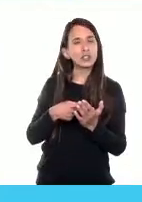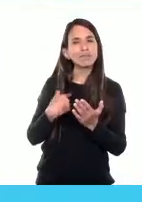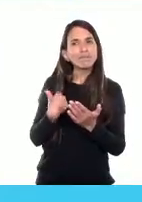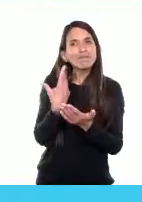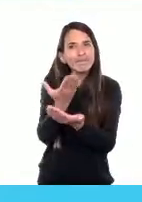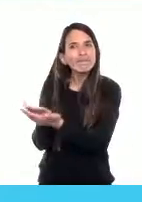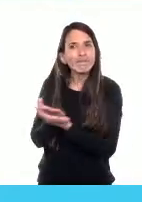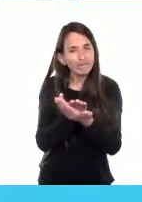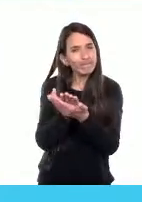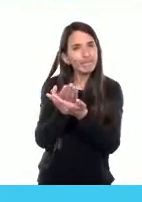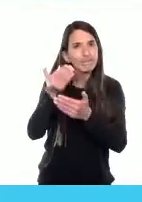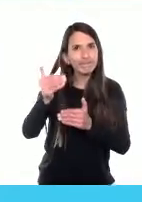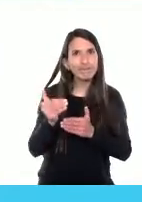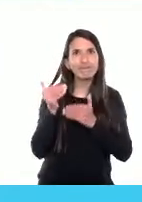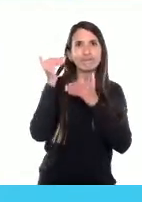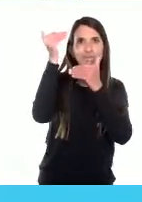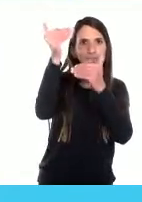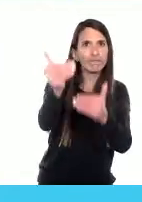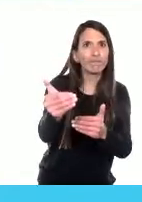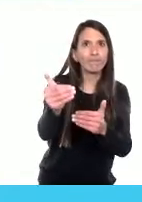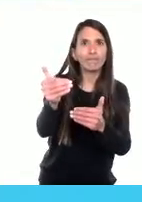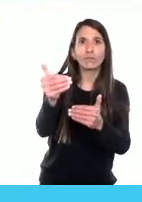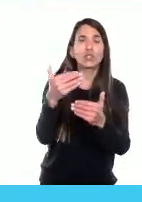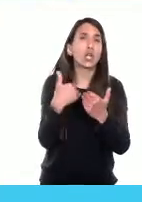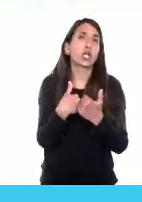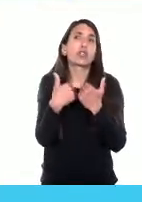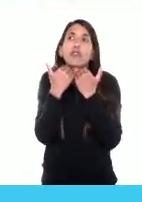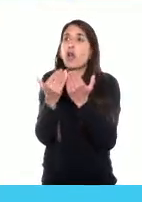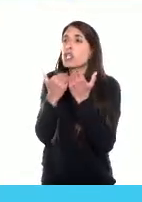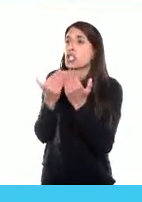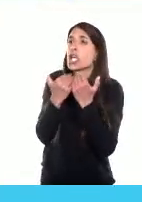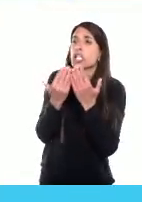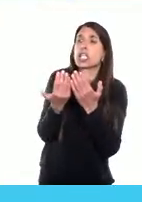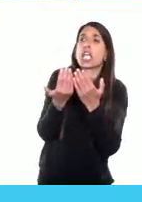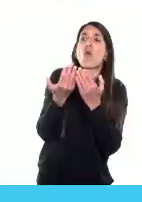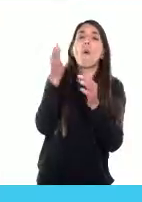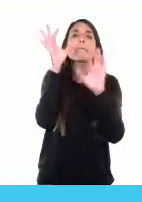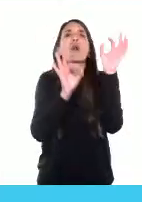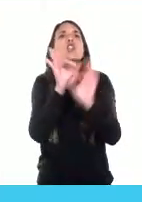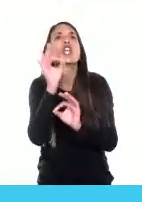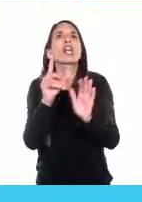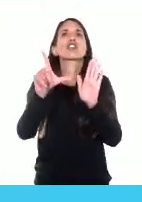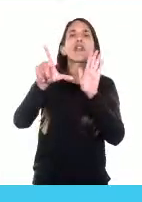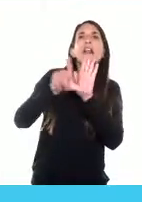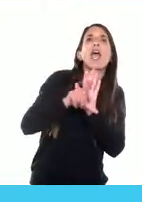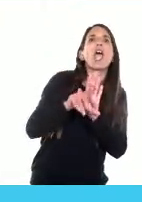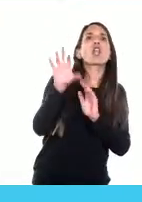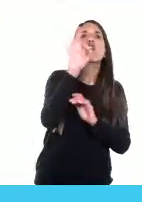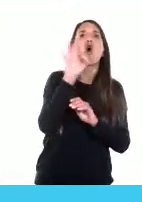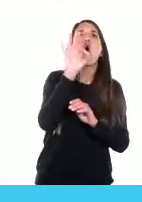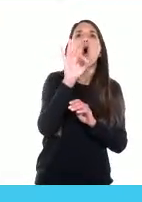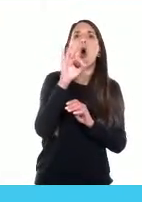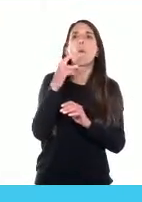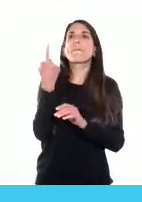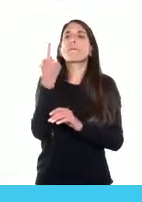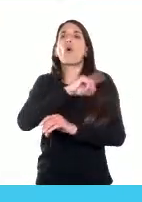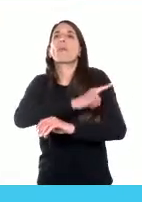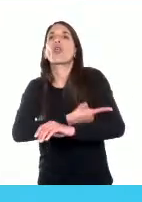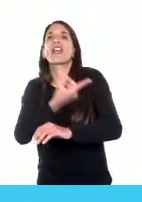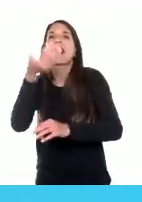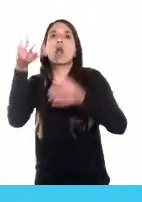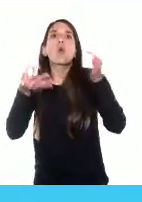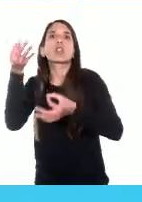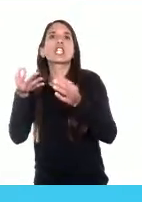disposición y ya no sé si a través de un proyecto de ley, pero también a partir del Ejecutivo